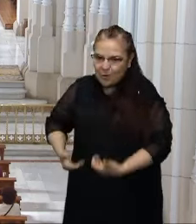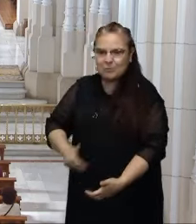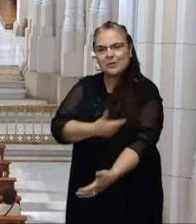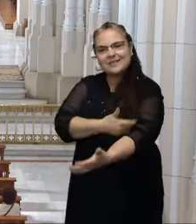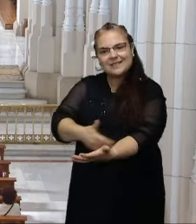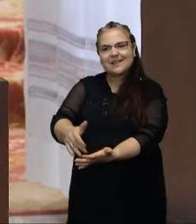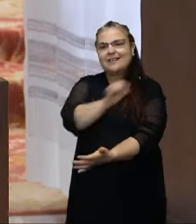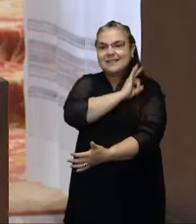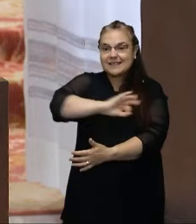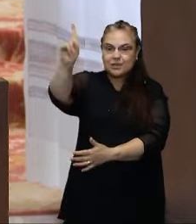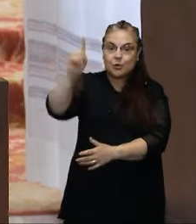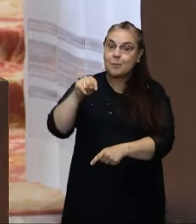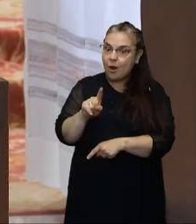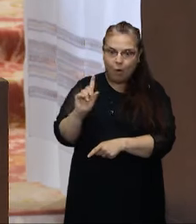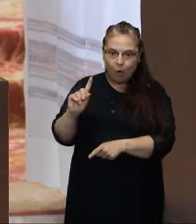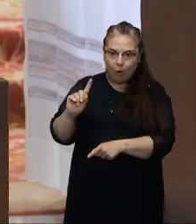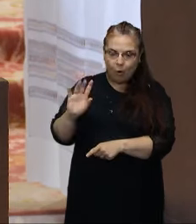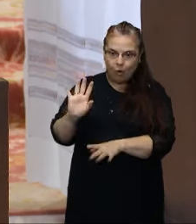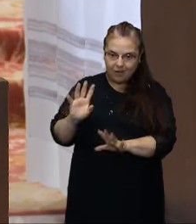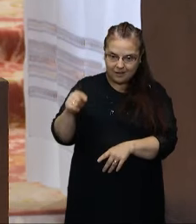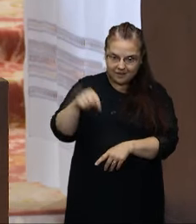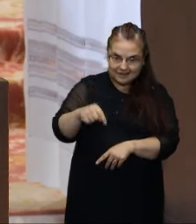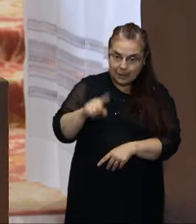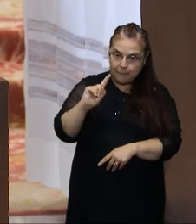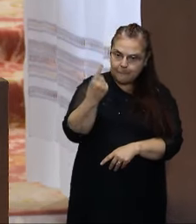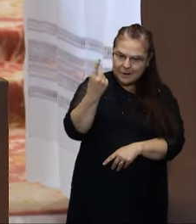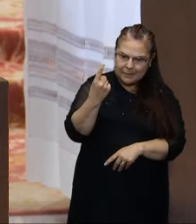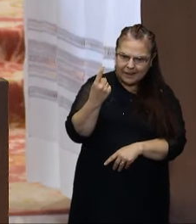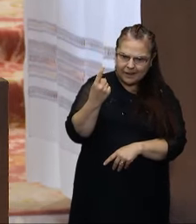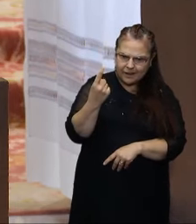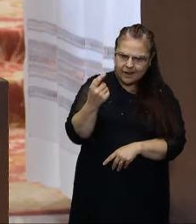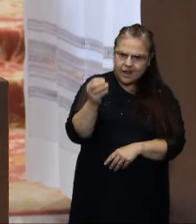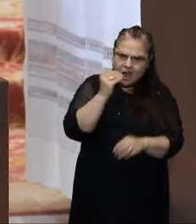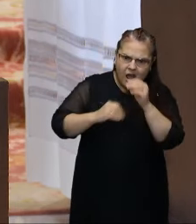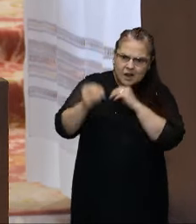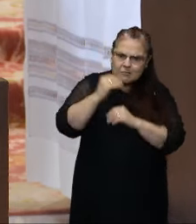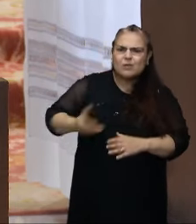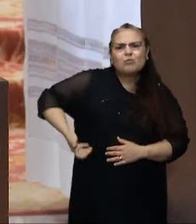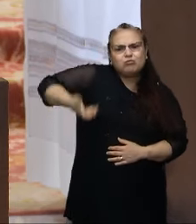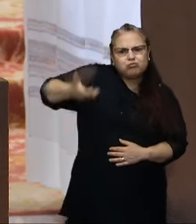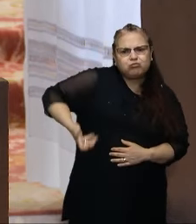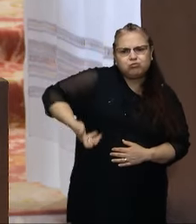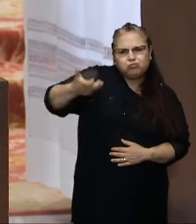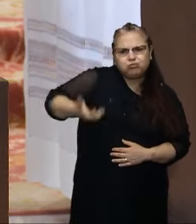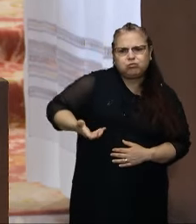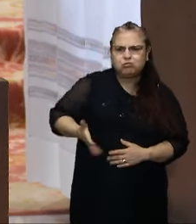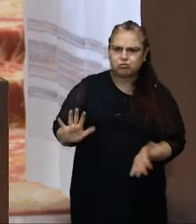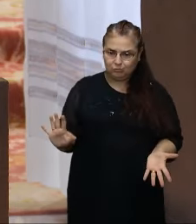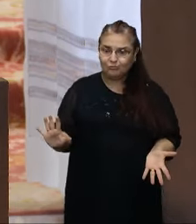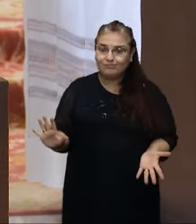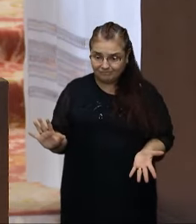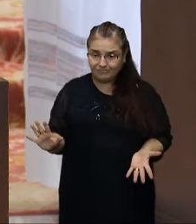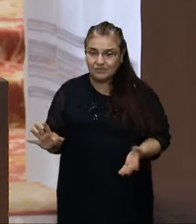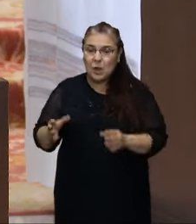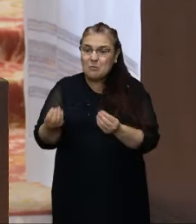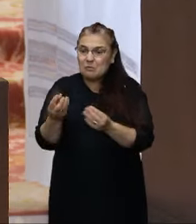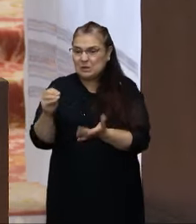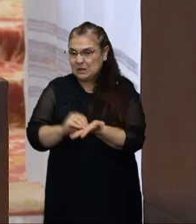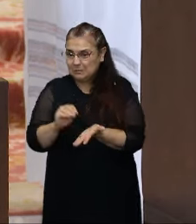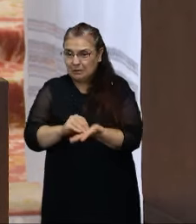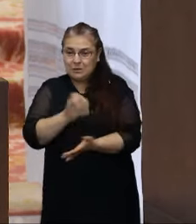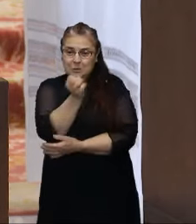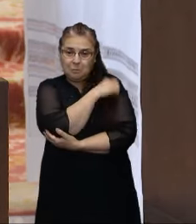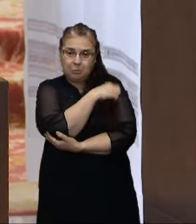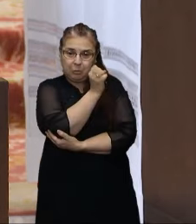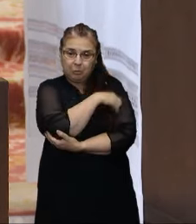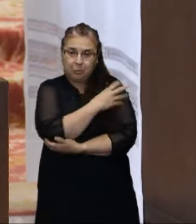Señor. Pero este primer alimento es fundamental y muchas veces no le damos importancia, ni siquiera